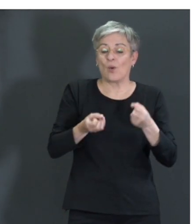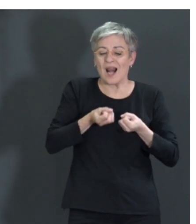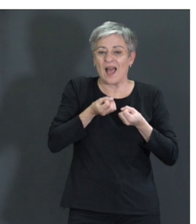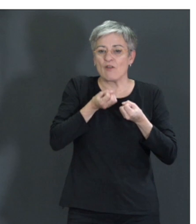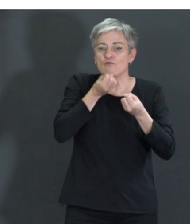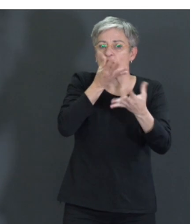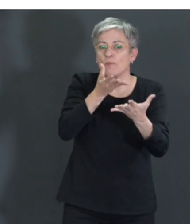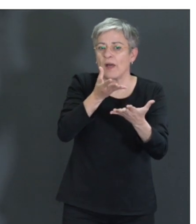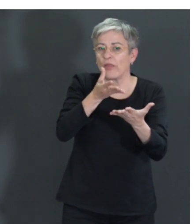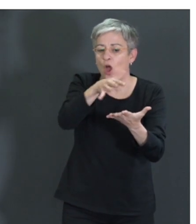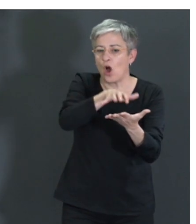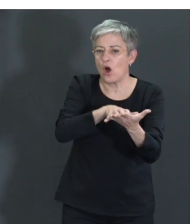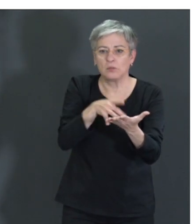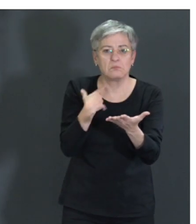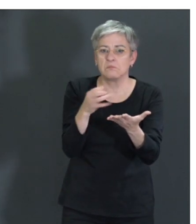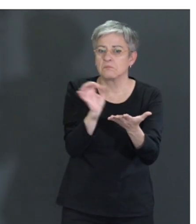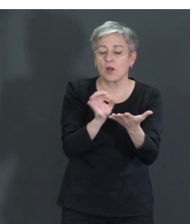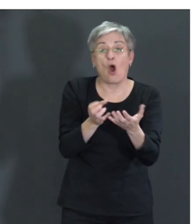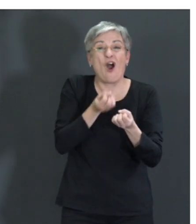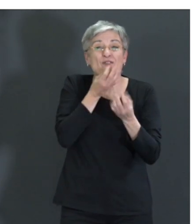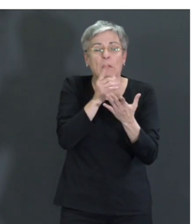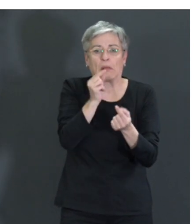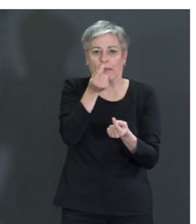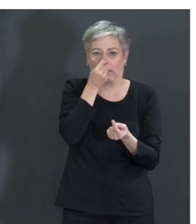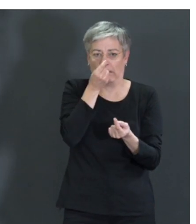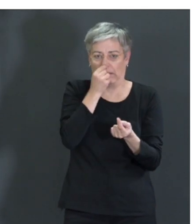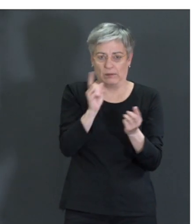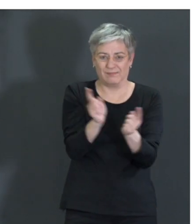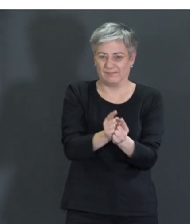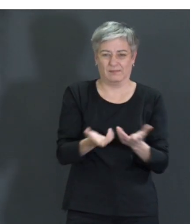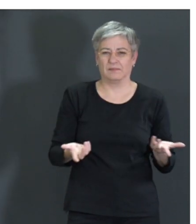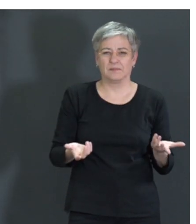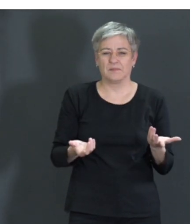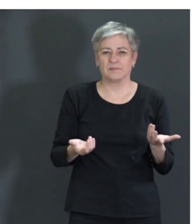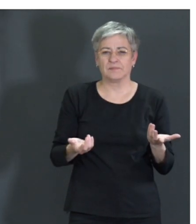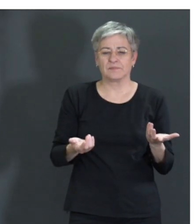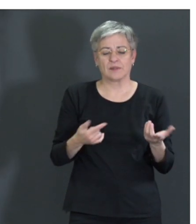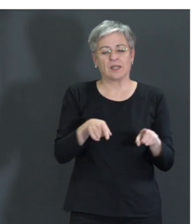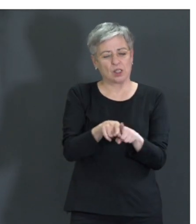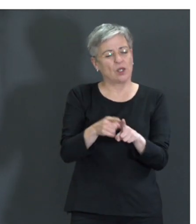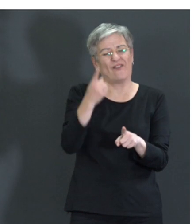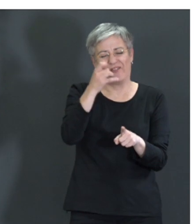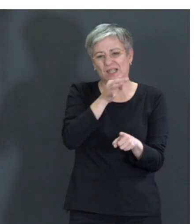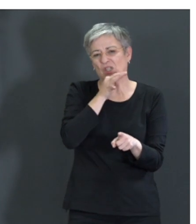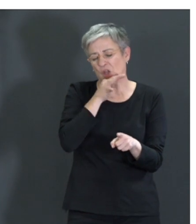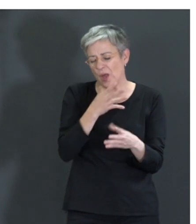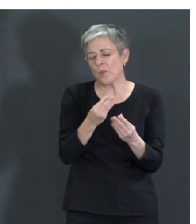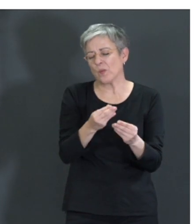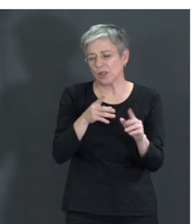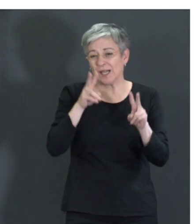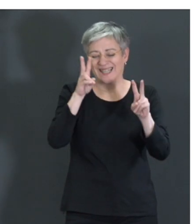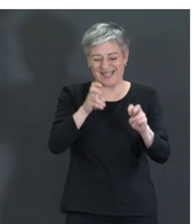algo que es exigible, ¿no? O se reportan muy poco. Y entonces ahí todavía queda mucho recorrido. O sea que la